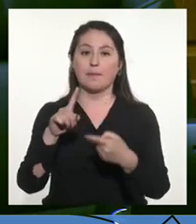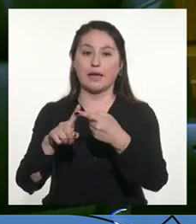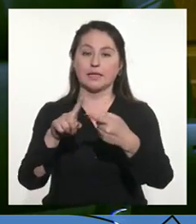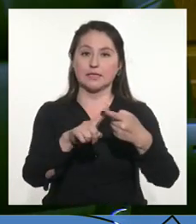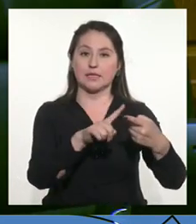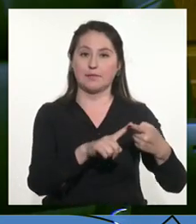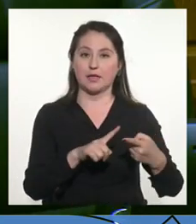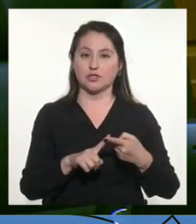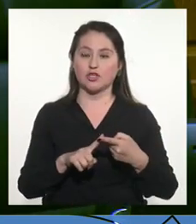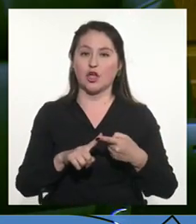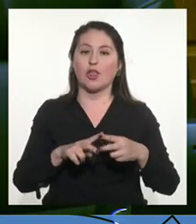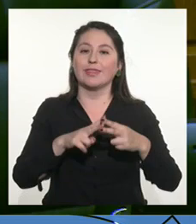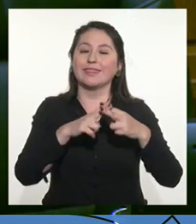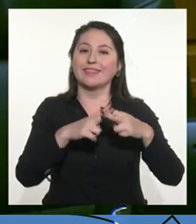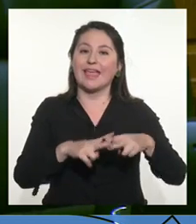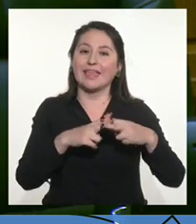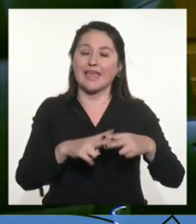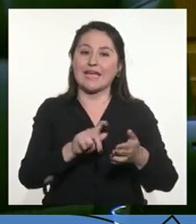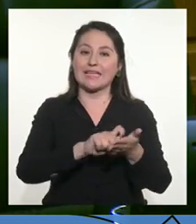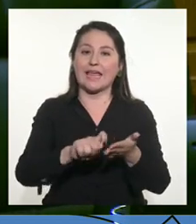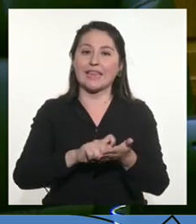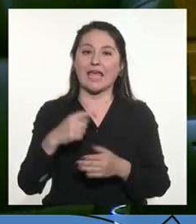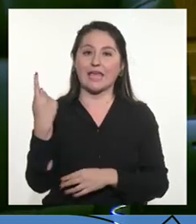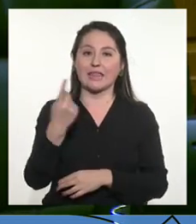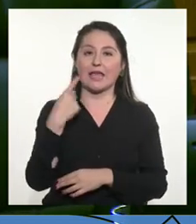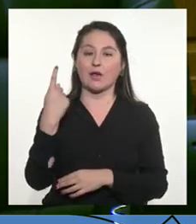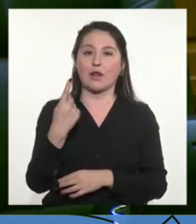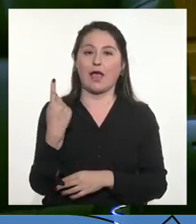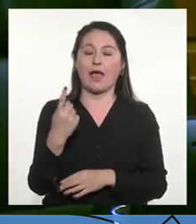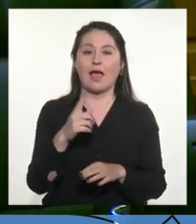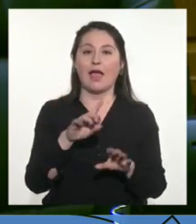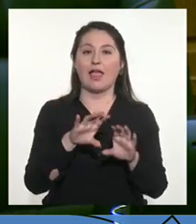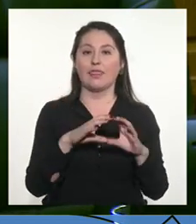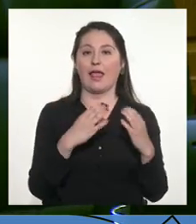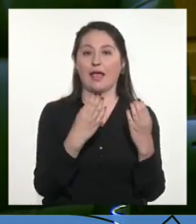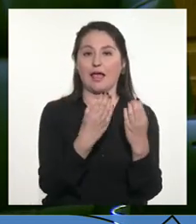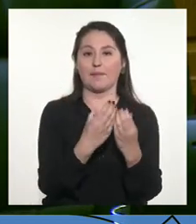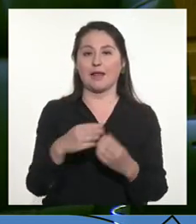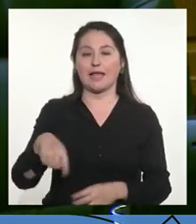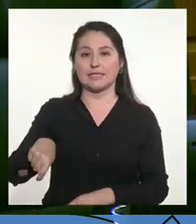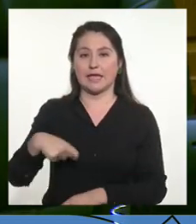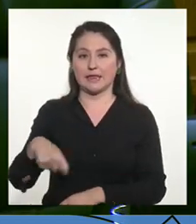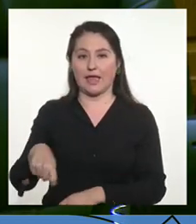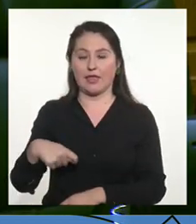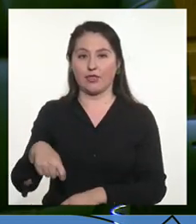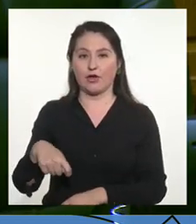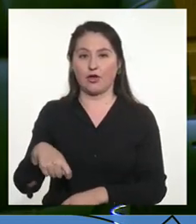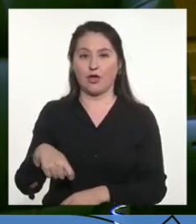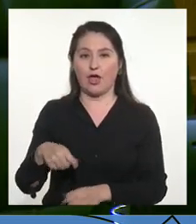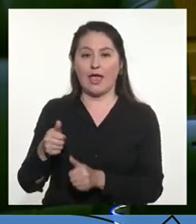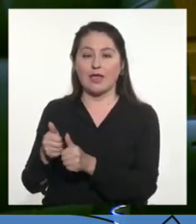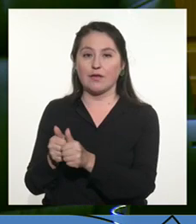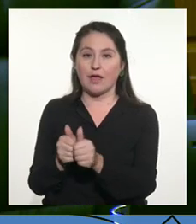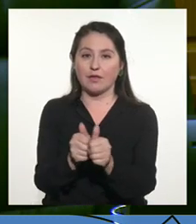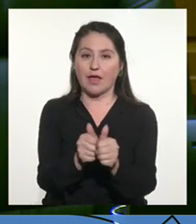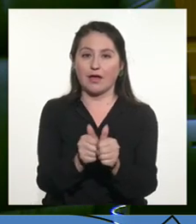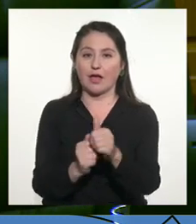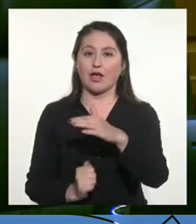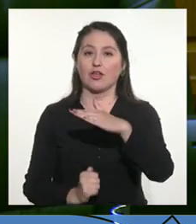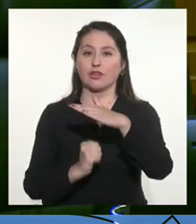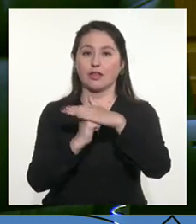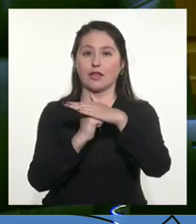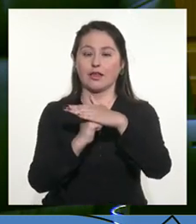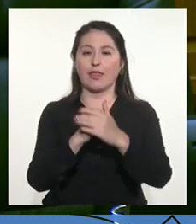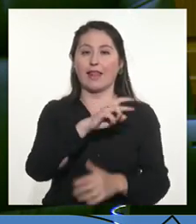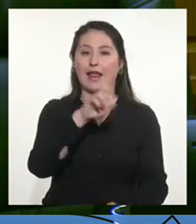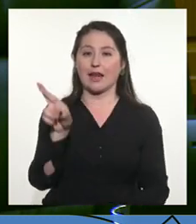técnica de las secretarías generales de la cámara y el senado las sugerencias de la corte suprema en la contraloría general de la